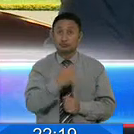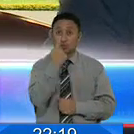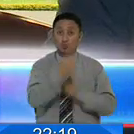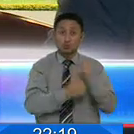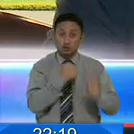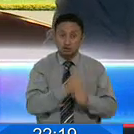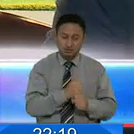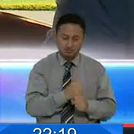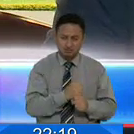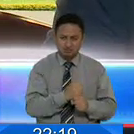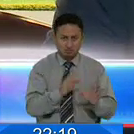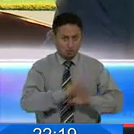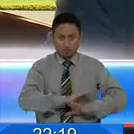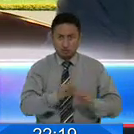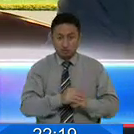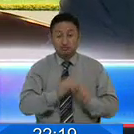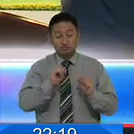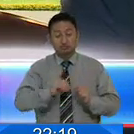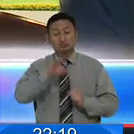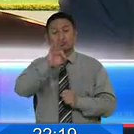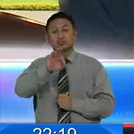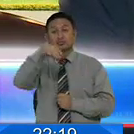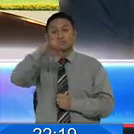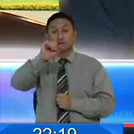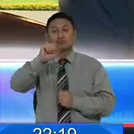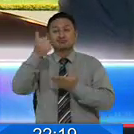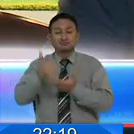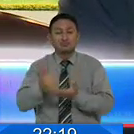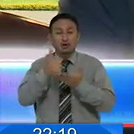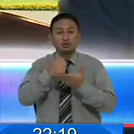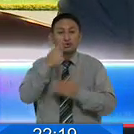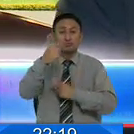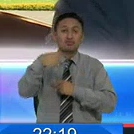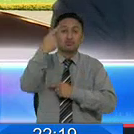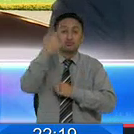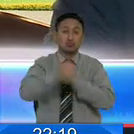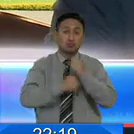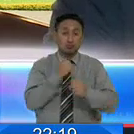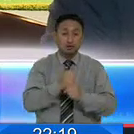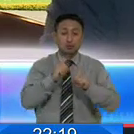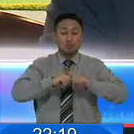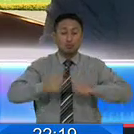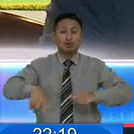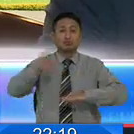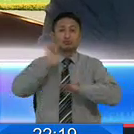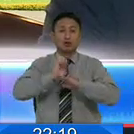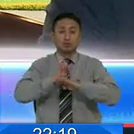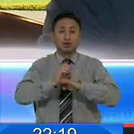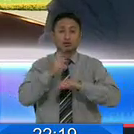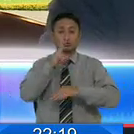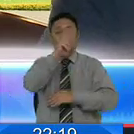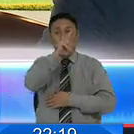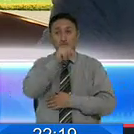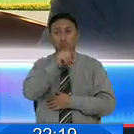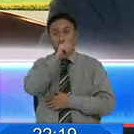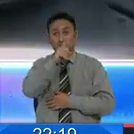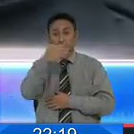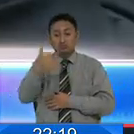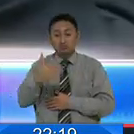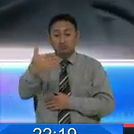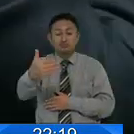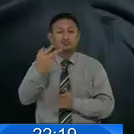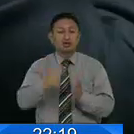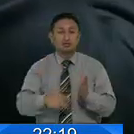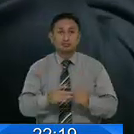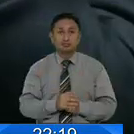año. Si bien es cierto, el FMI nos va a dar un alivio para el próximo año, pero hay que pensarle al Ecuador de aquí del 2021 en adelante.